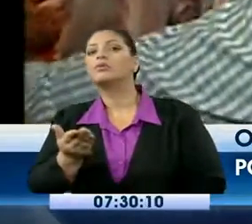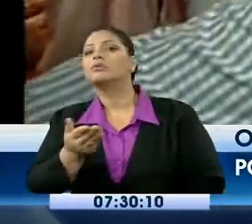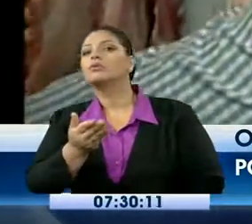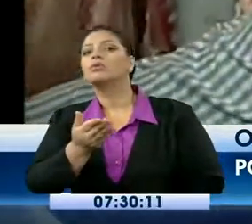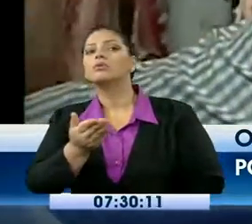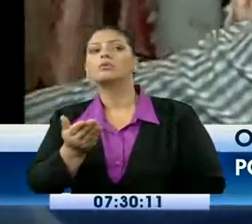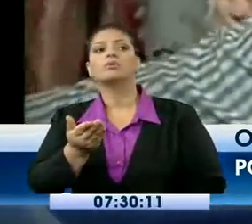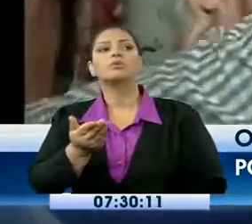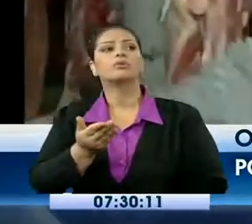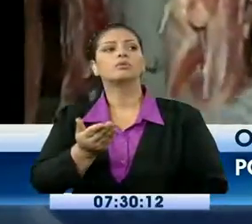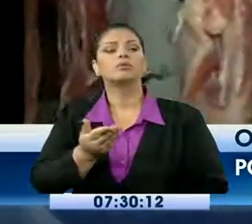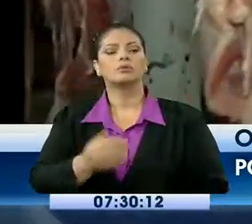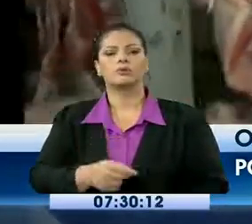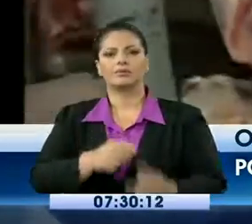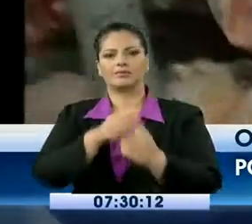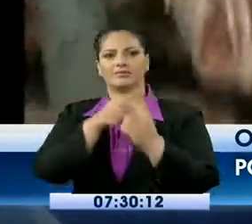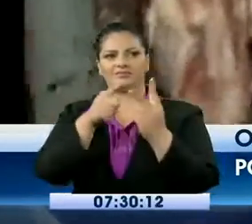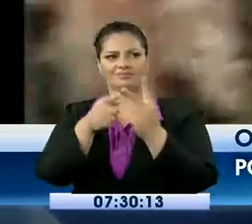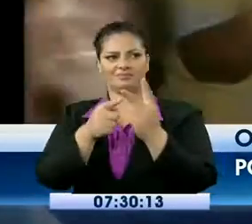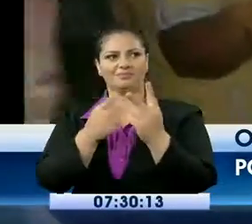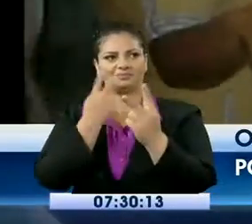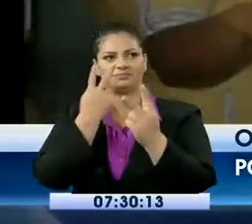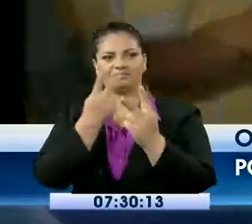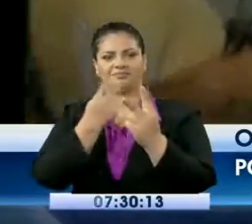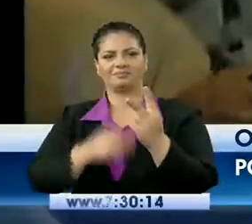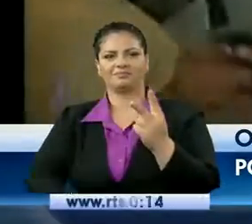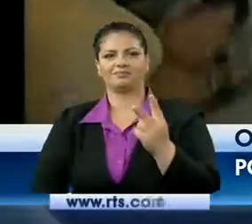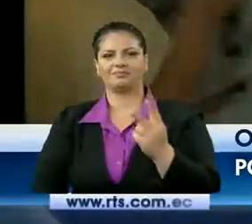comisario? Listo, ya.